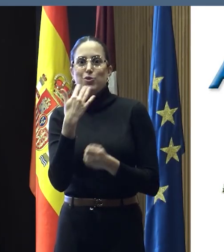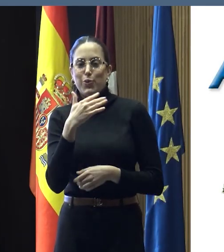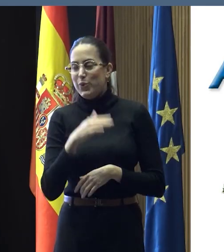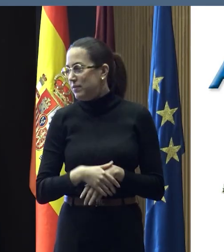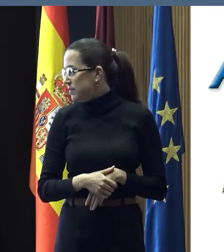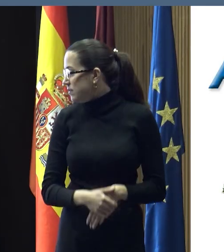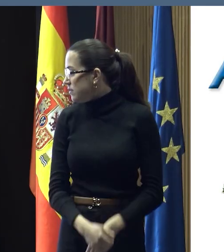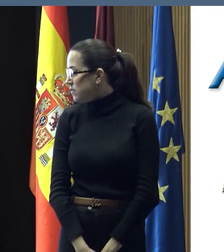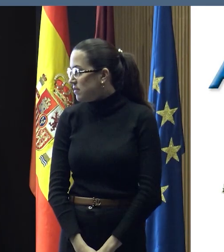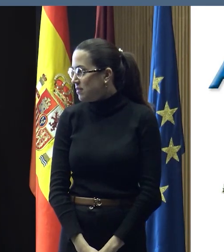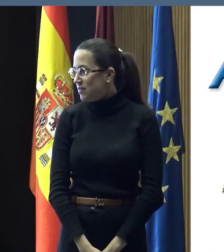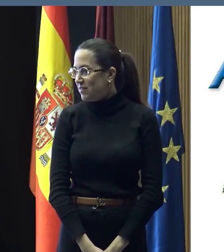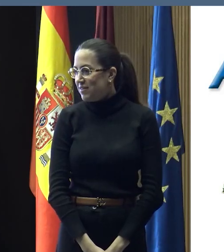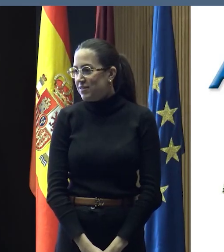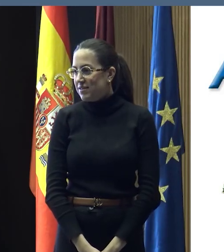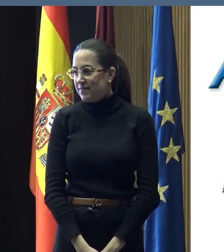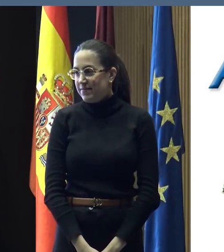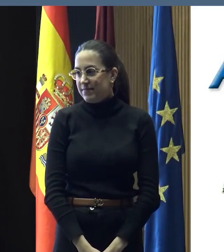Uy, que no te había conocido.